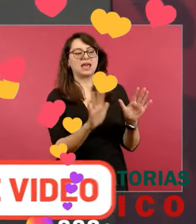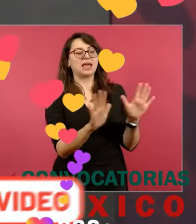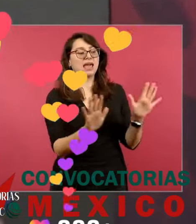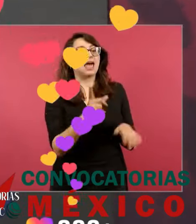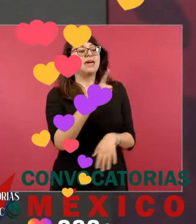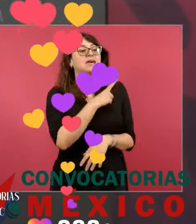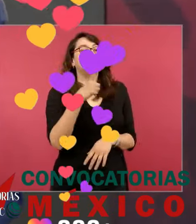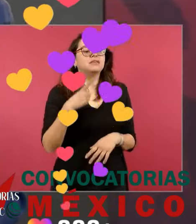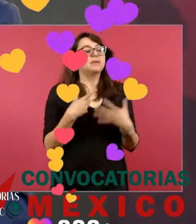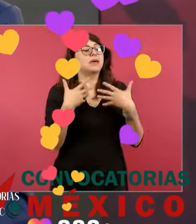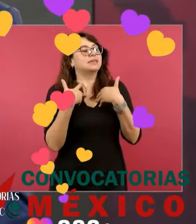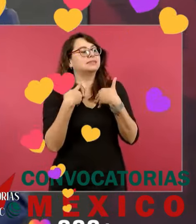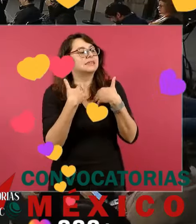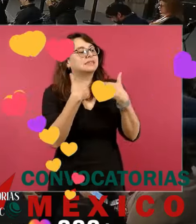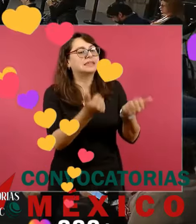comprendan